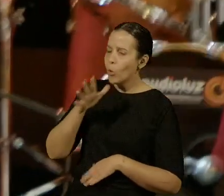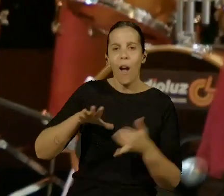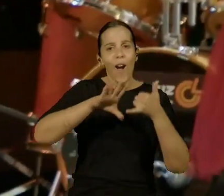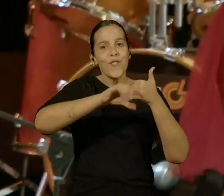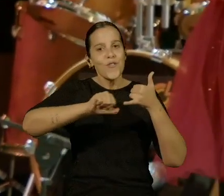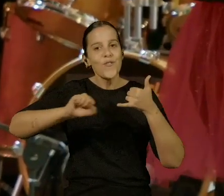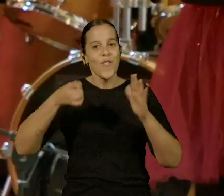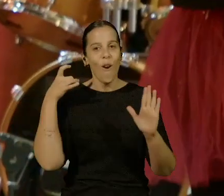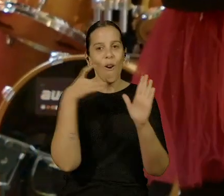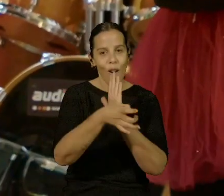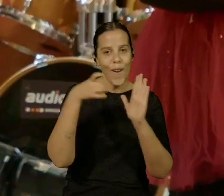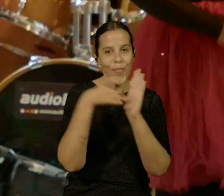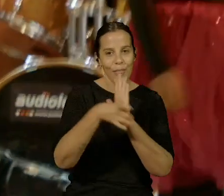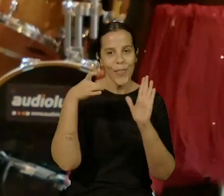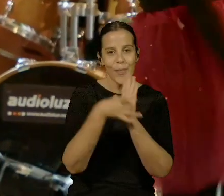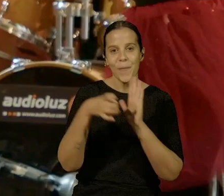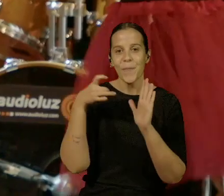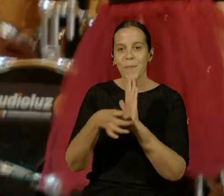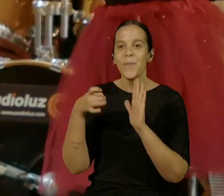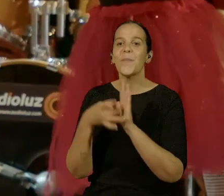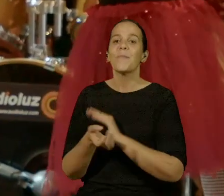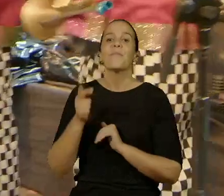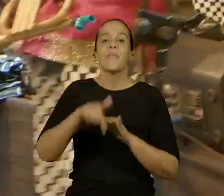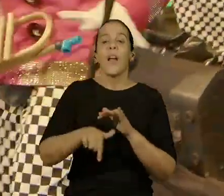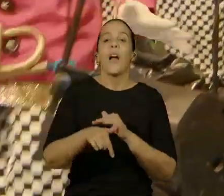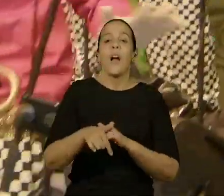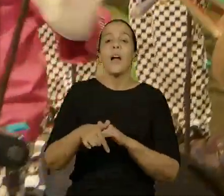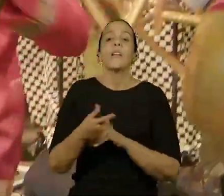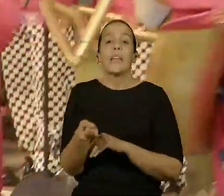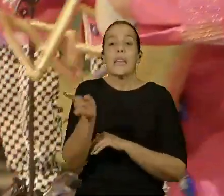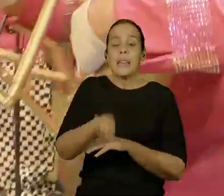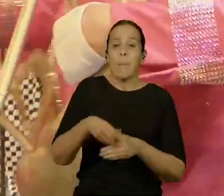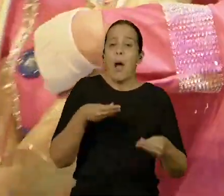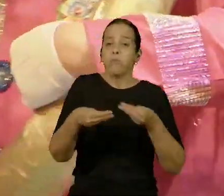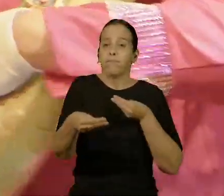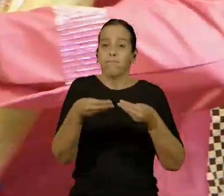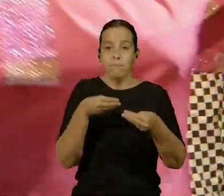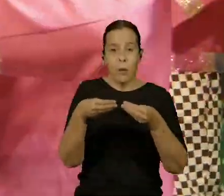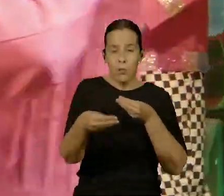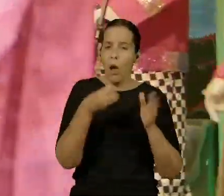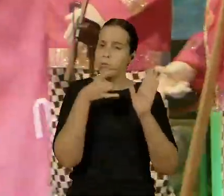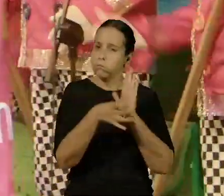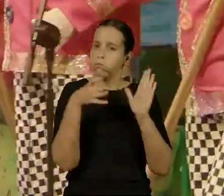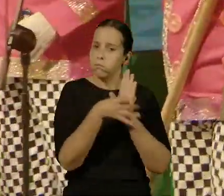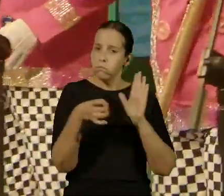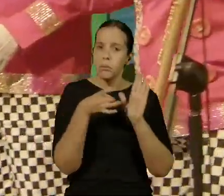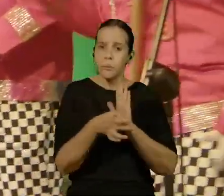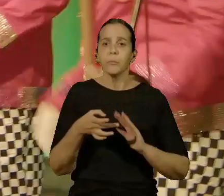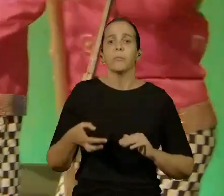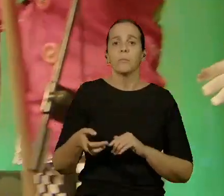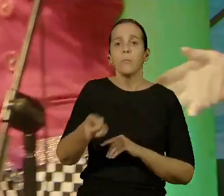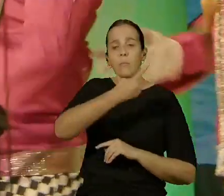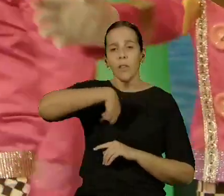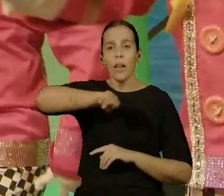de calidad y expertos en la materia. Claro, no se deja